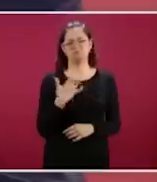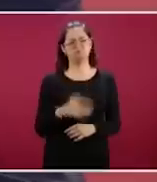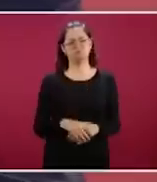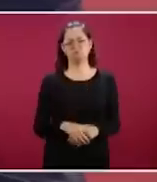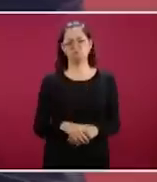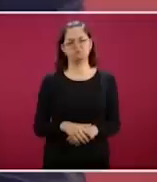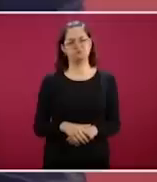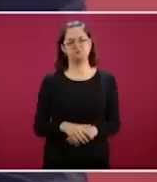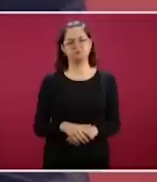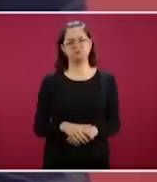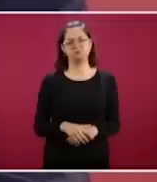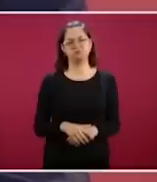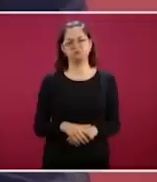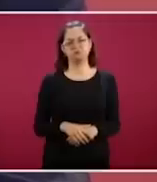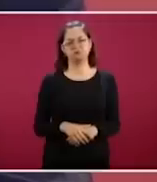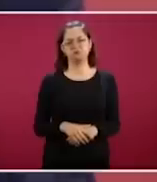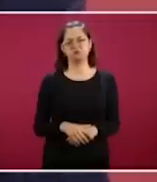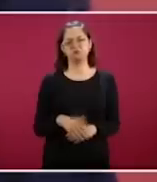así.